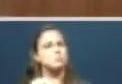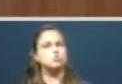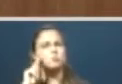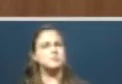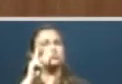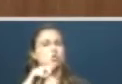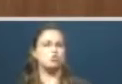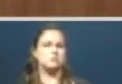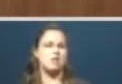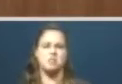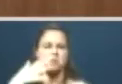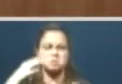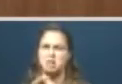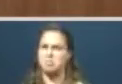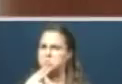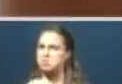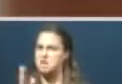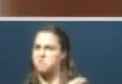técnicos y de seguridad